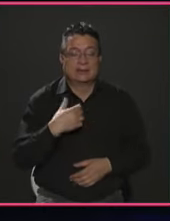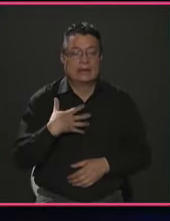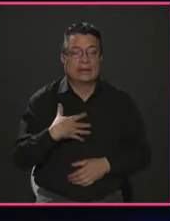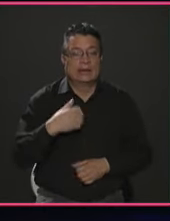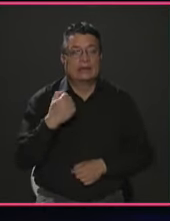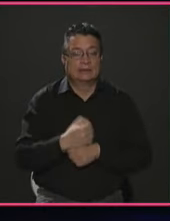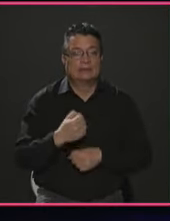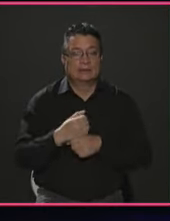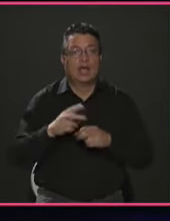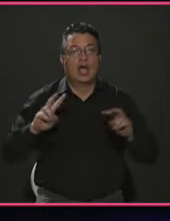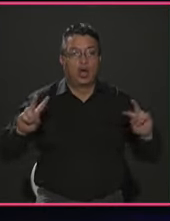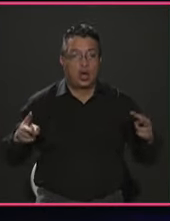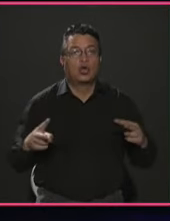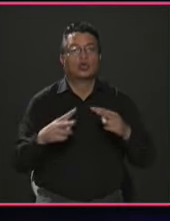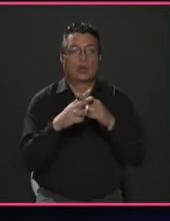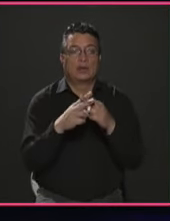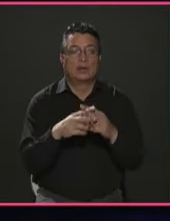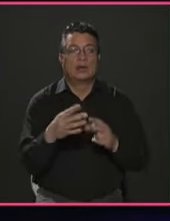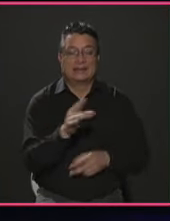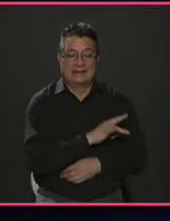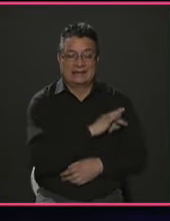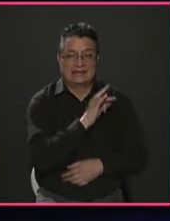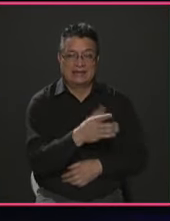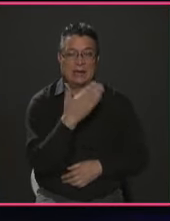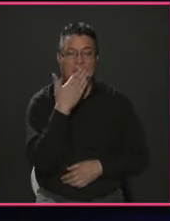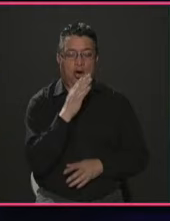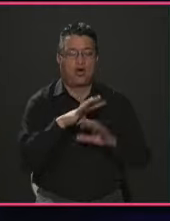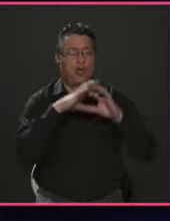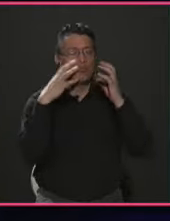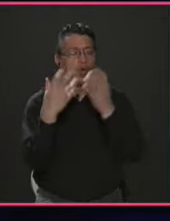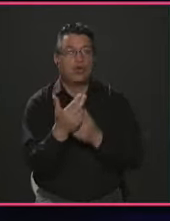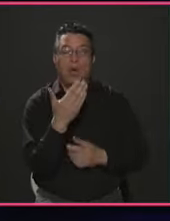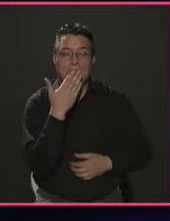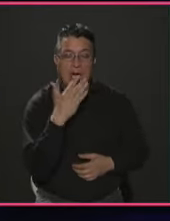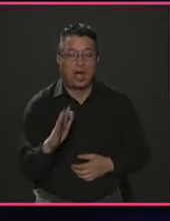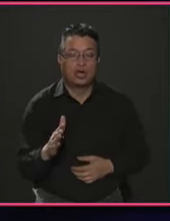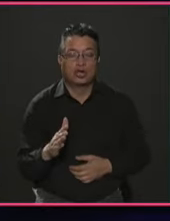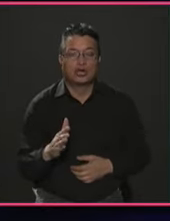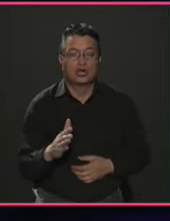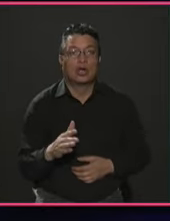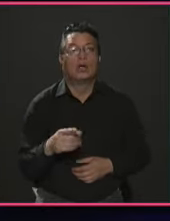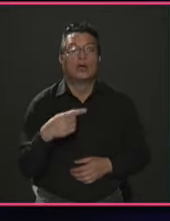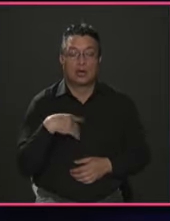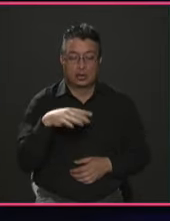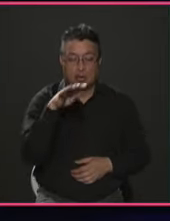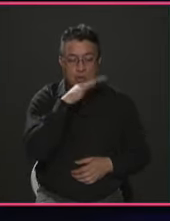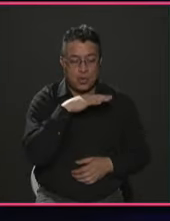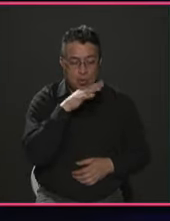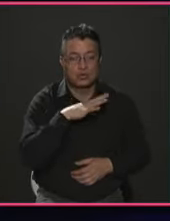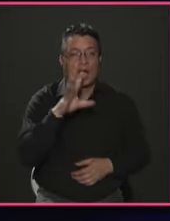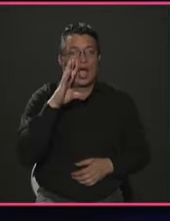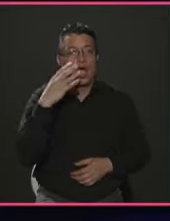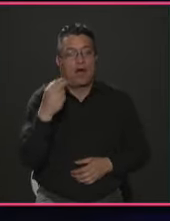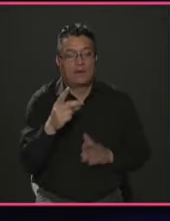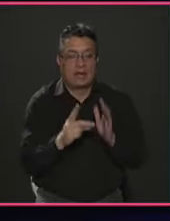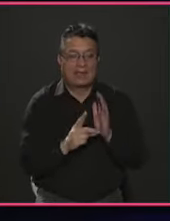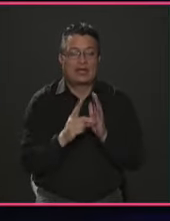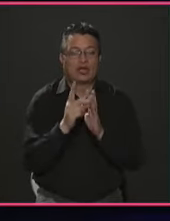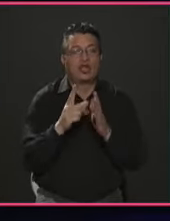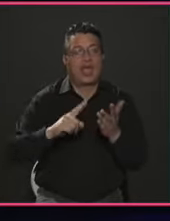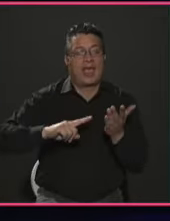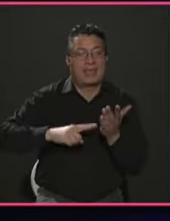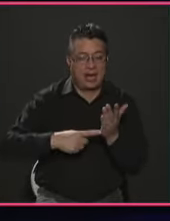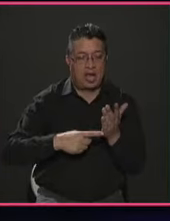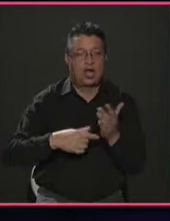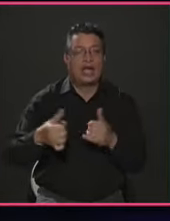a construir un chile mejor un mundo mejor que utilice desde luego el desarrollo tecnológico la